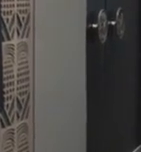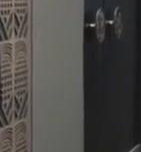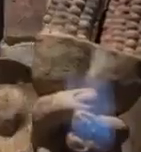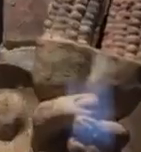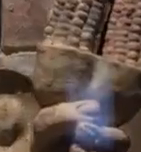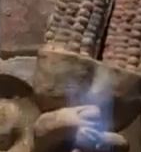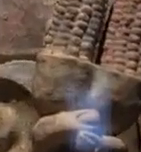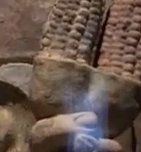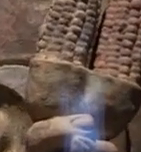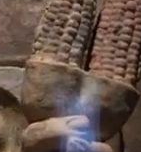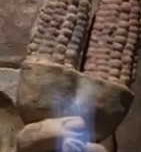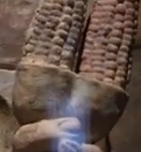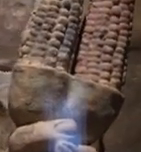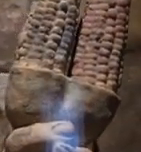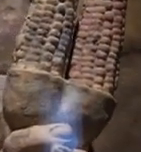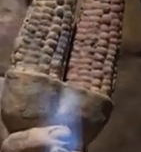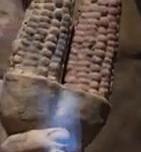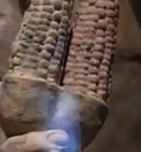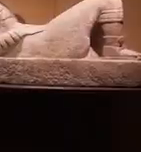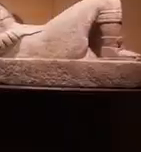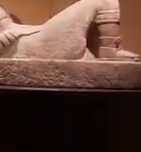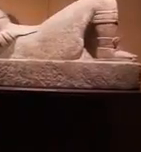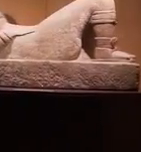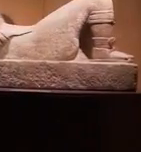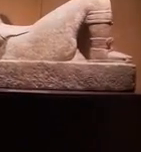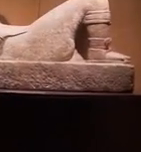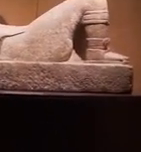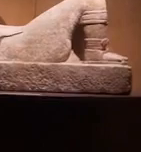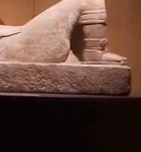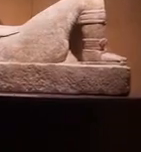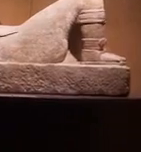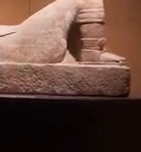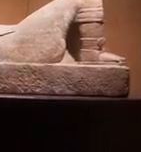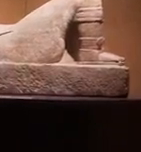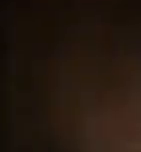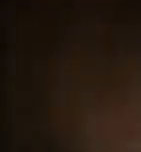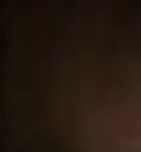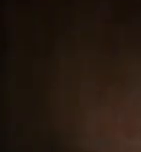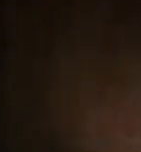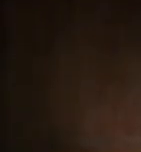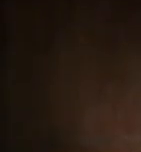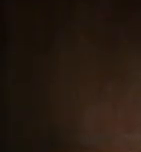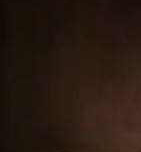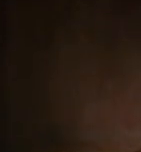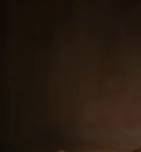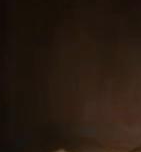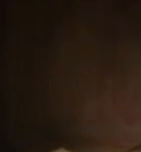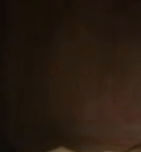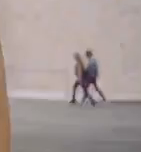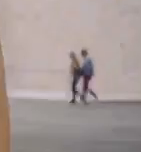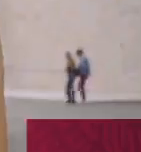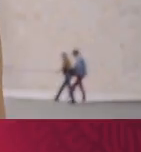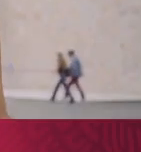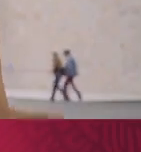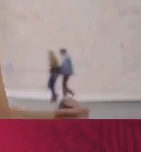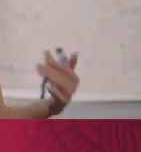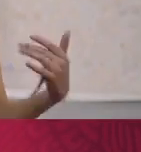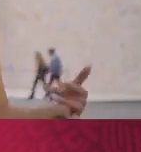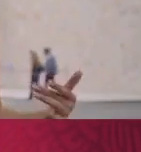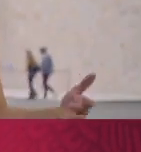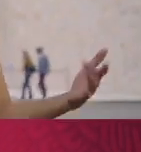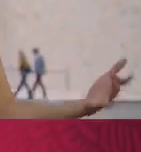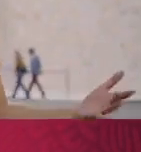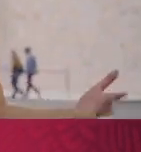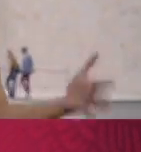de México, las comunidades vivas de nuestro país pueden verse a sí mismas a través de su legado cultural. Estoy